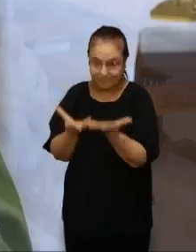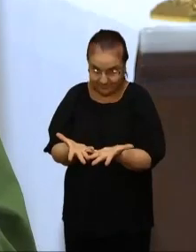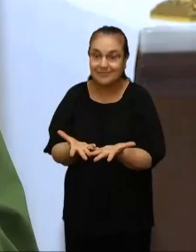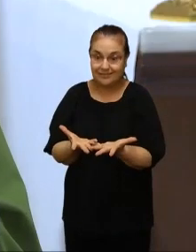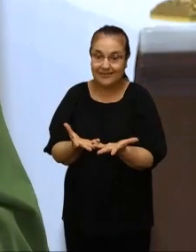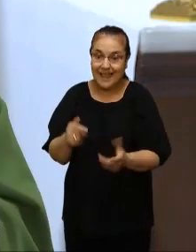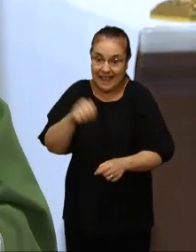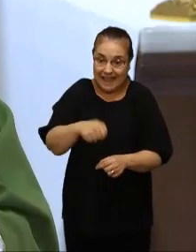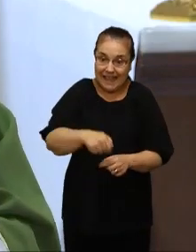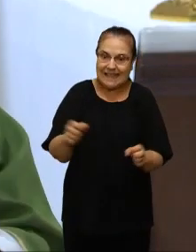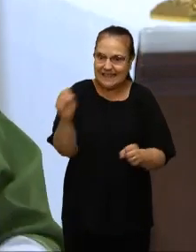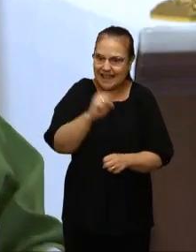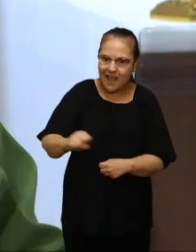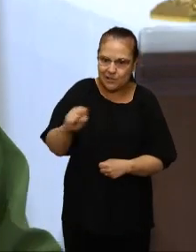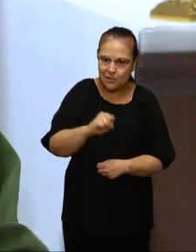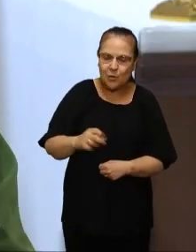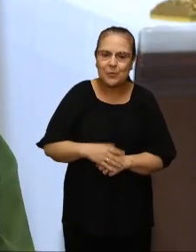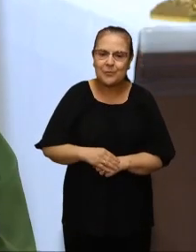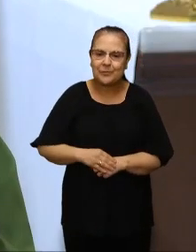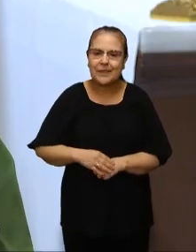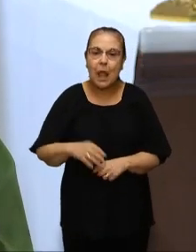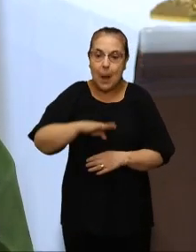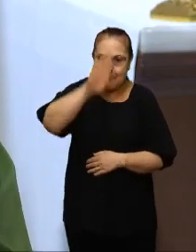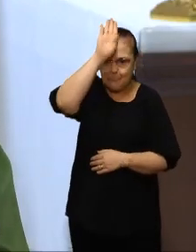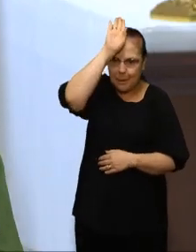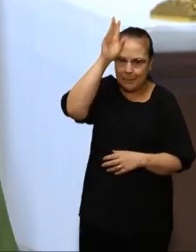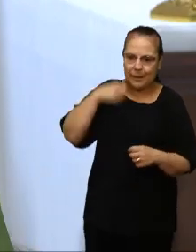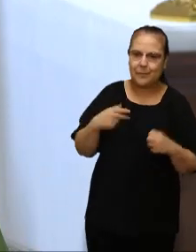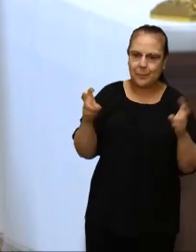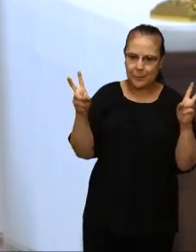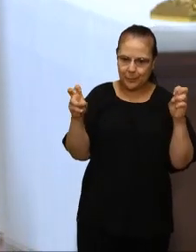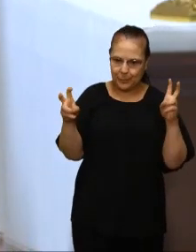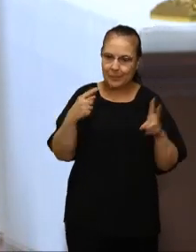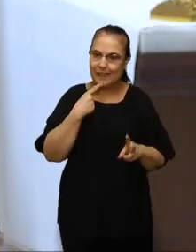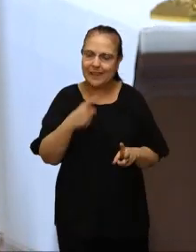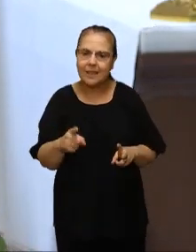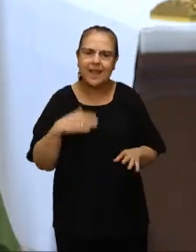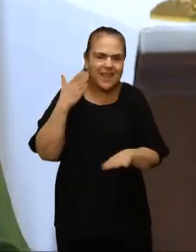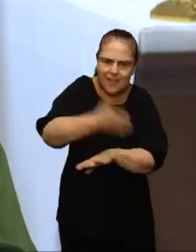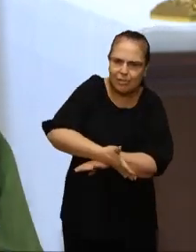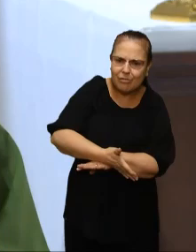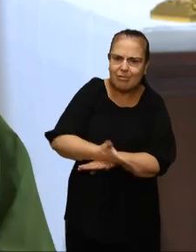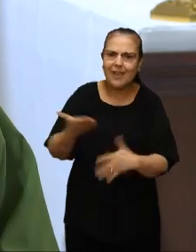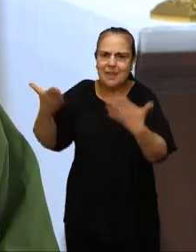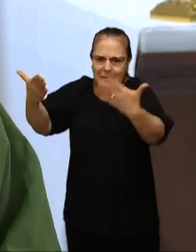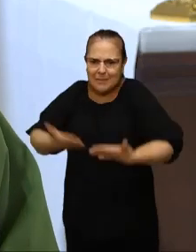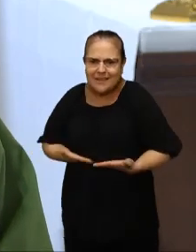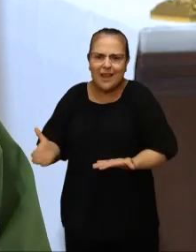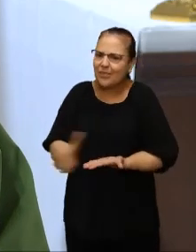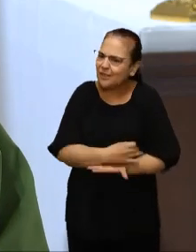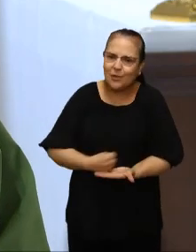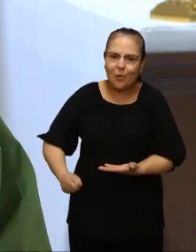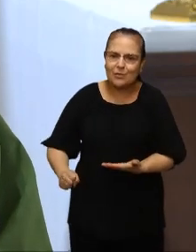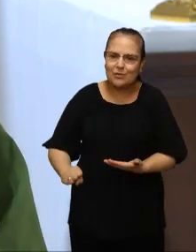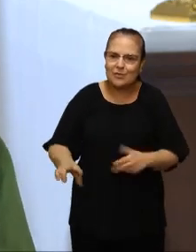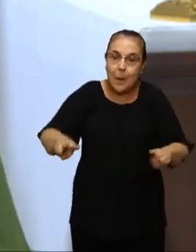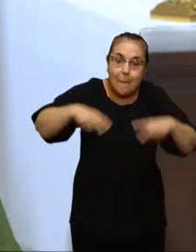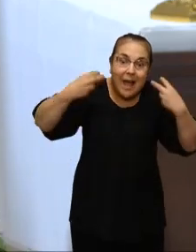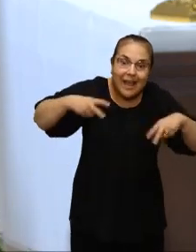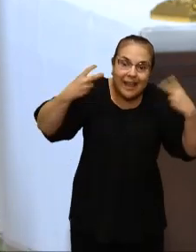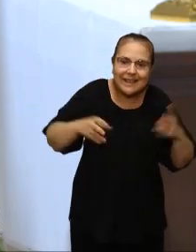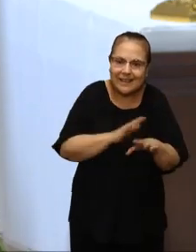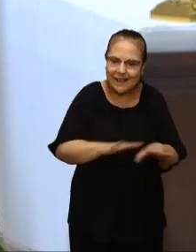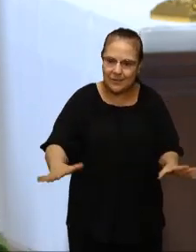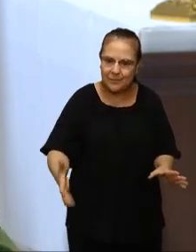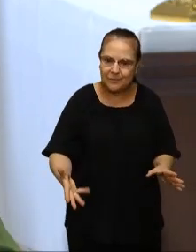el lema de este año del Domum que el Papa nos ha propuesto: id e invitad a todos al banquete. Y cuando